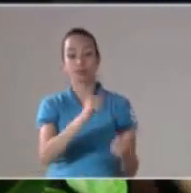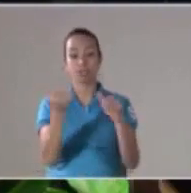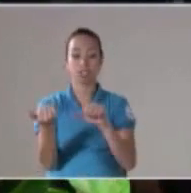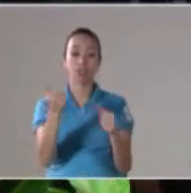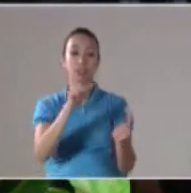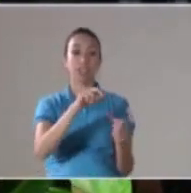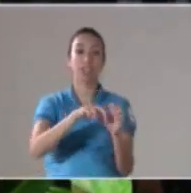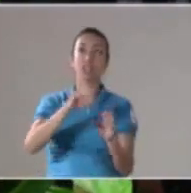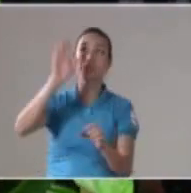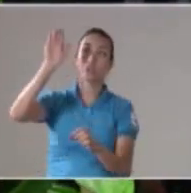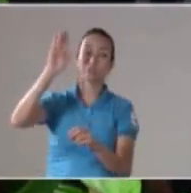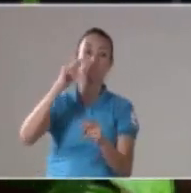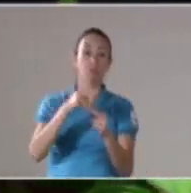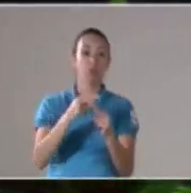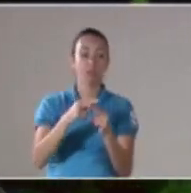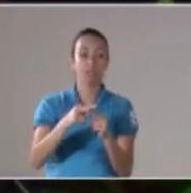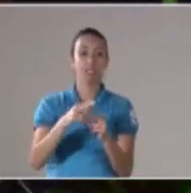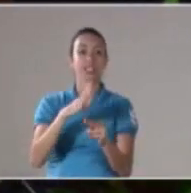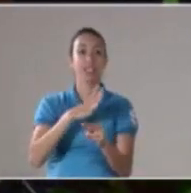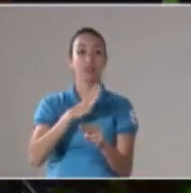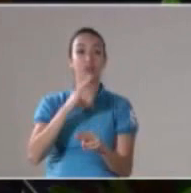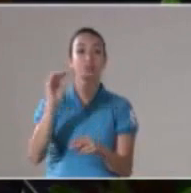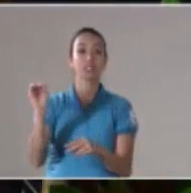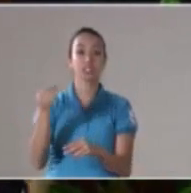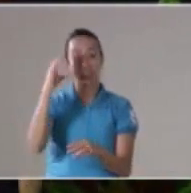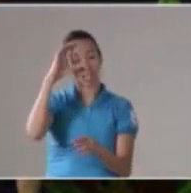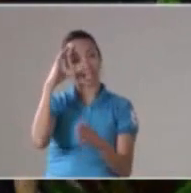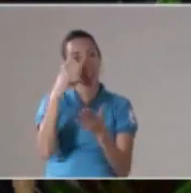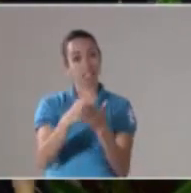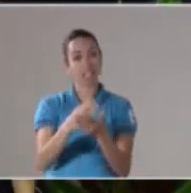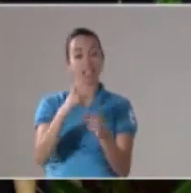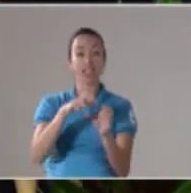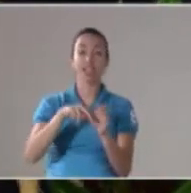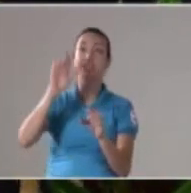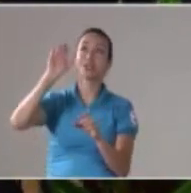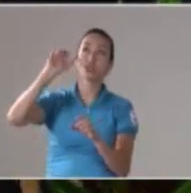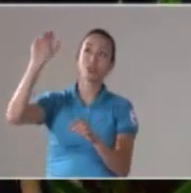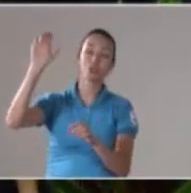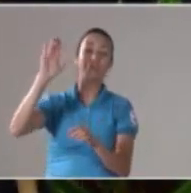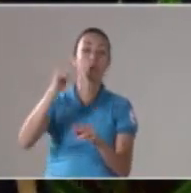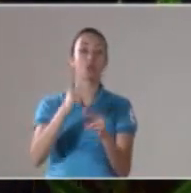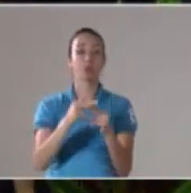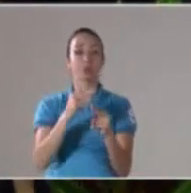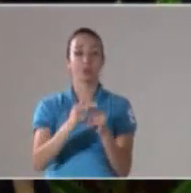nombre. Hermano, tenemos que creer en su nombre.